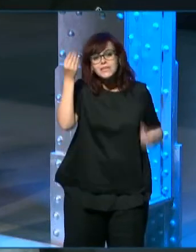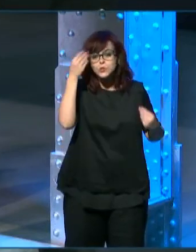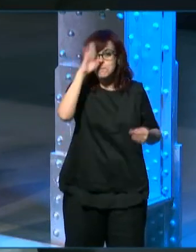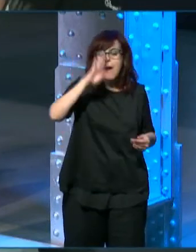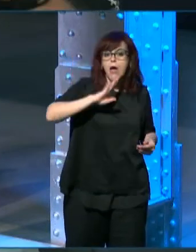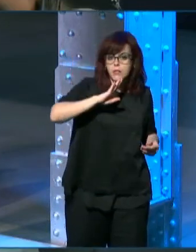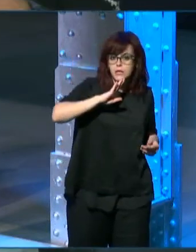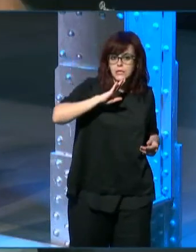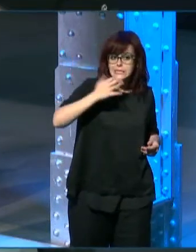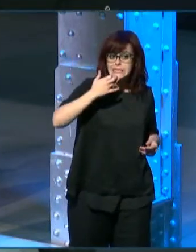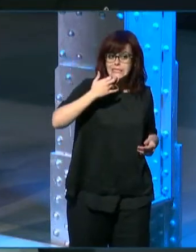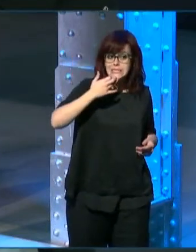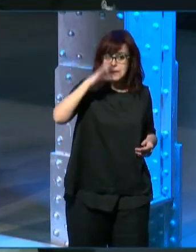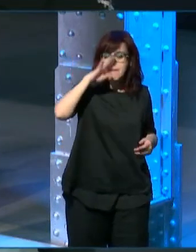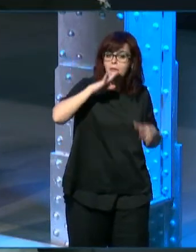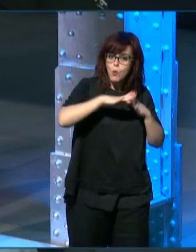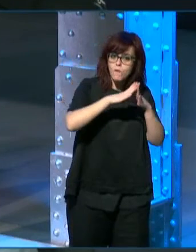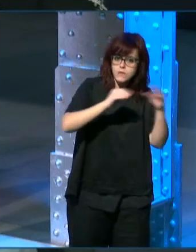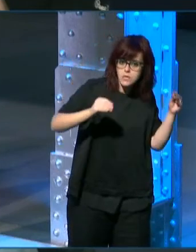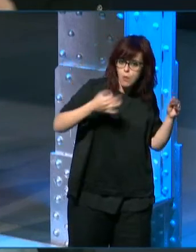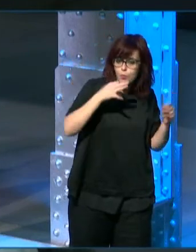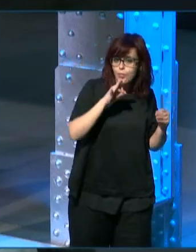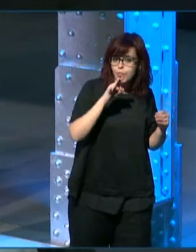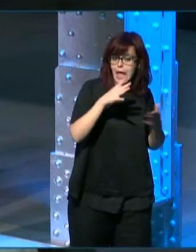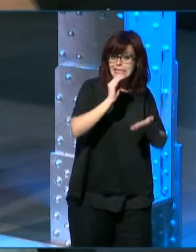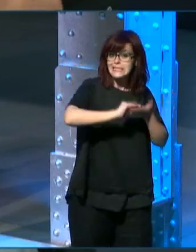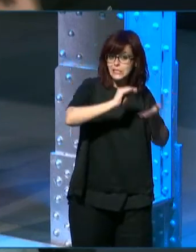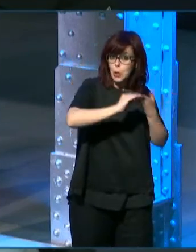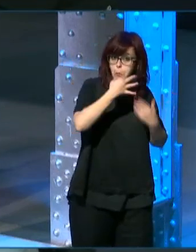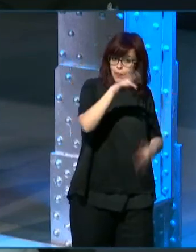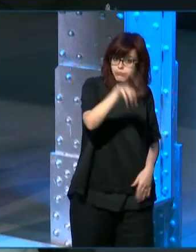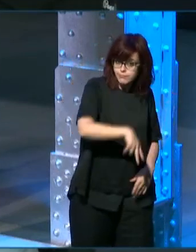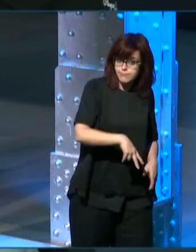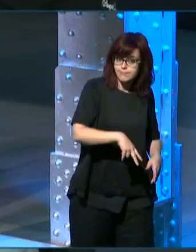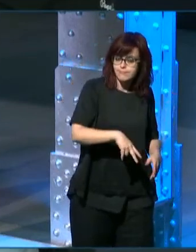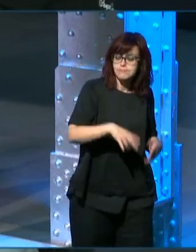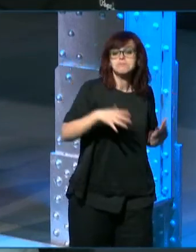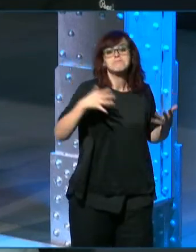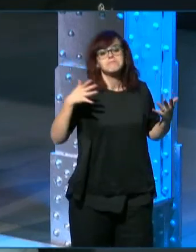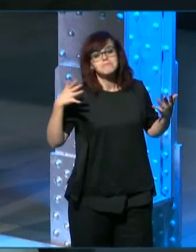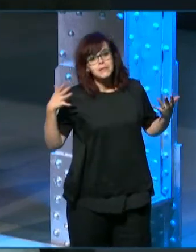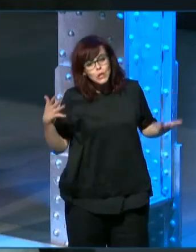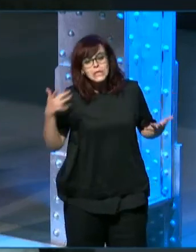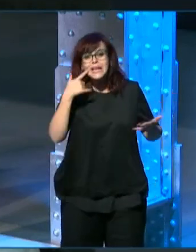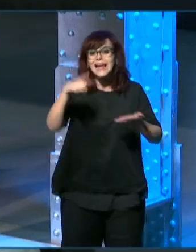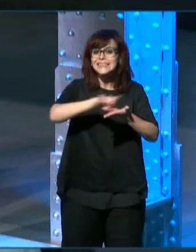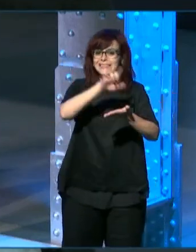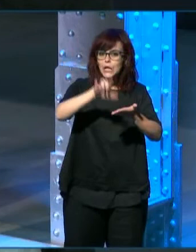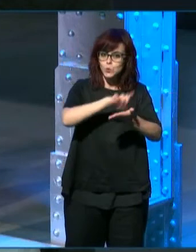yo sé que si mi padre hubiera ido a la universidad probablemente hubiera sido escritor, ¿no? Entonces, la idea de que la